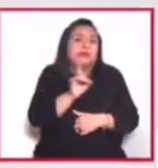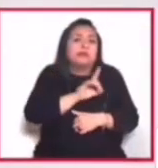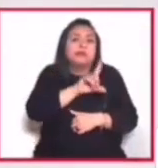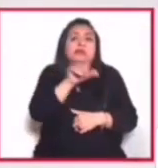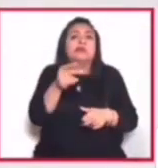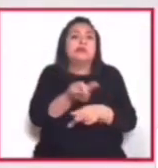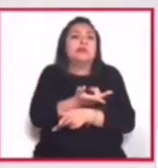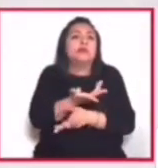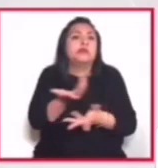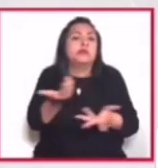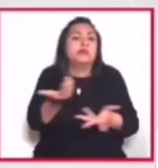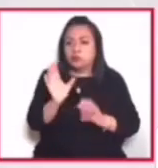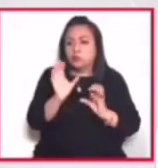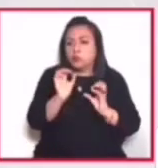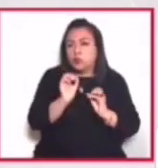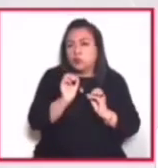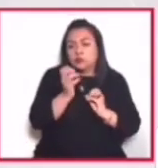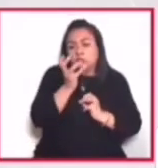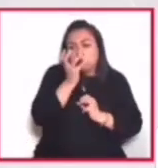no lo hacen